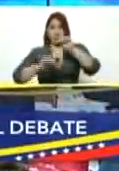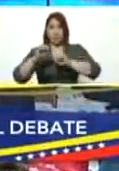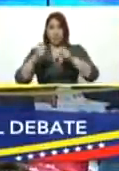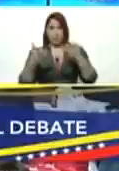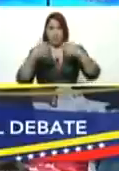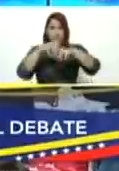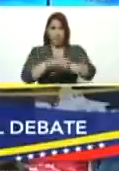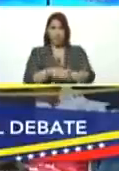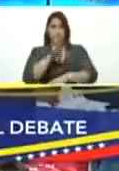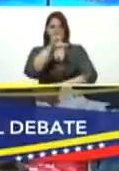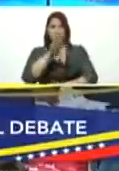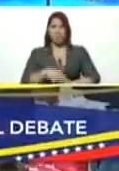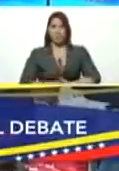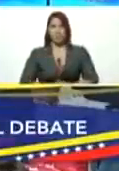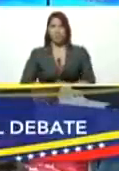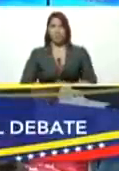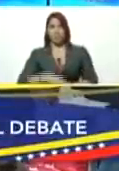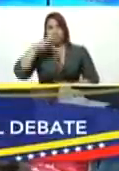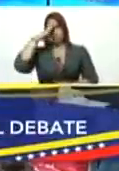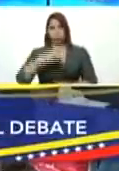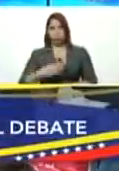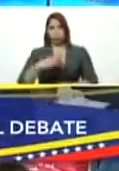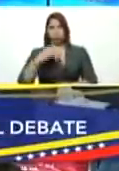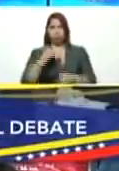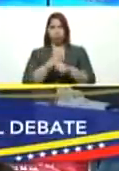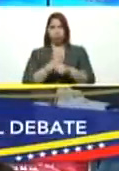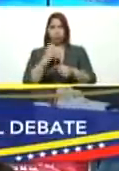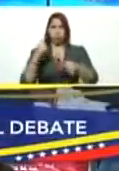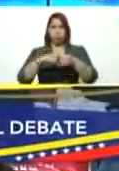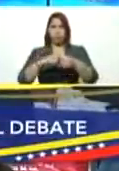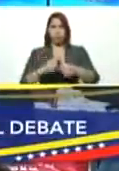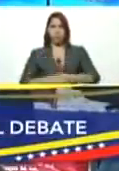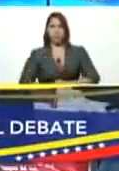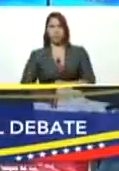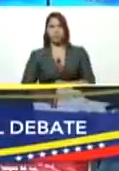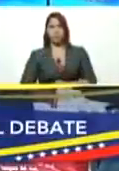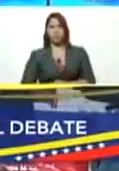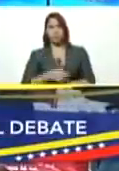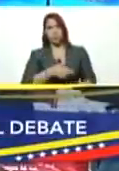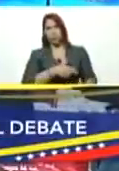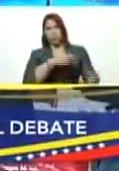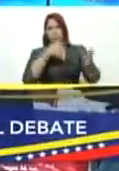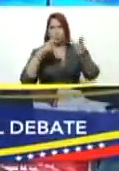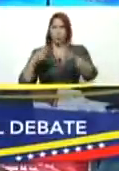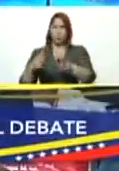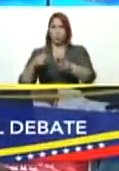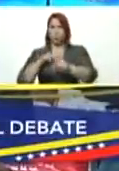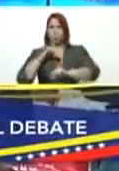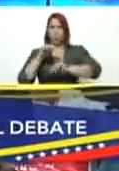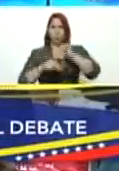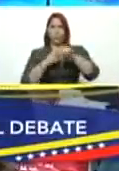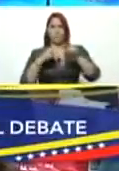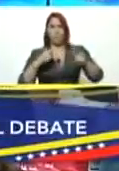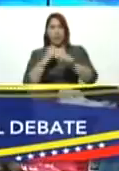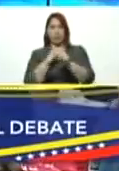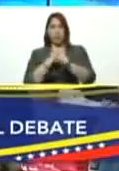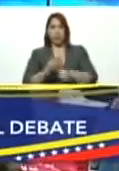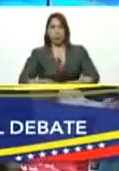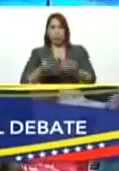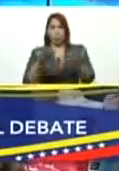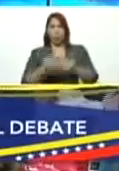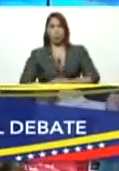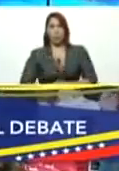integral de la patria las milicias obreras fusiles y misiles para la clase obrera